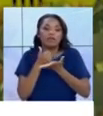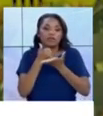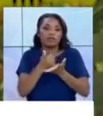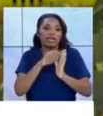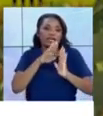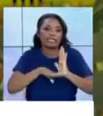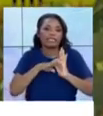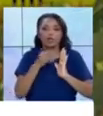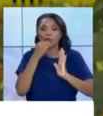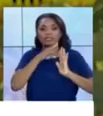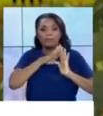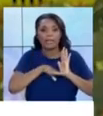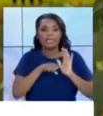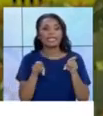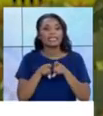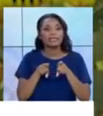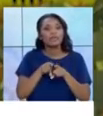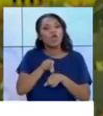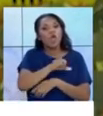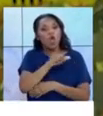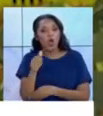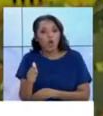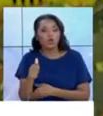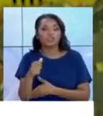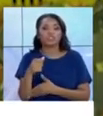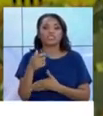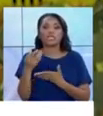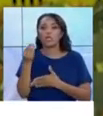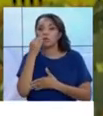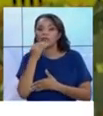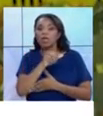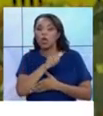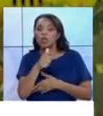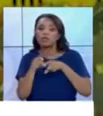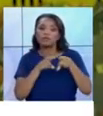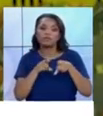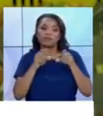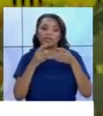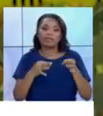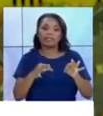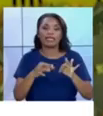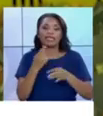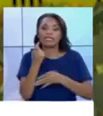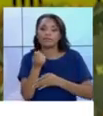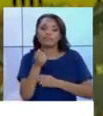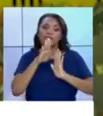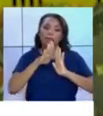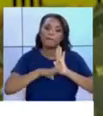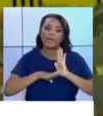también lograr que hayan otros productos otros competidores para disminuir el precio de los